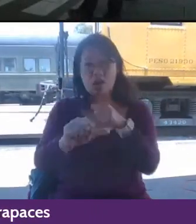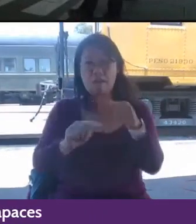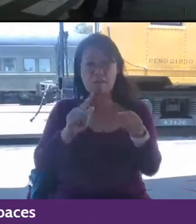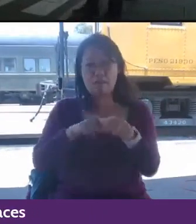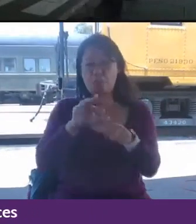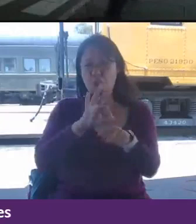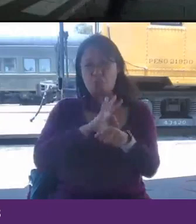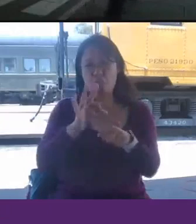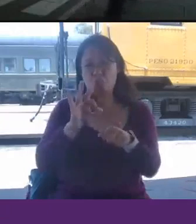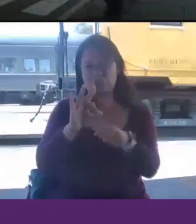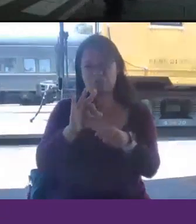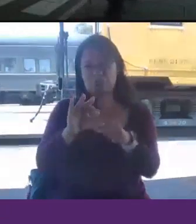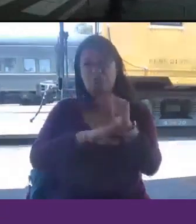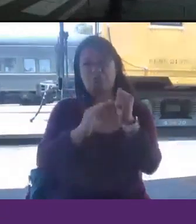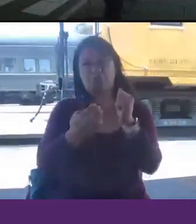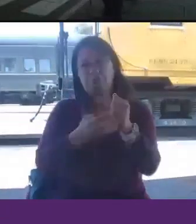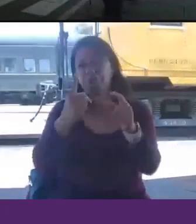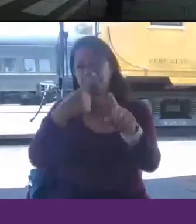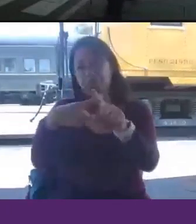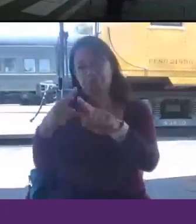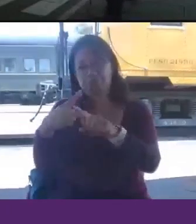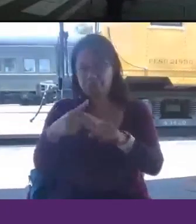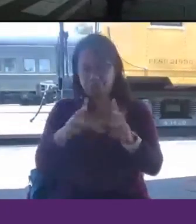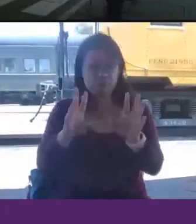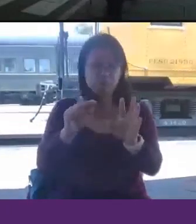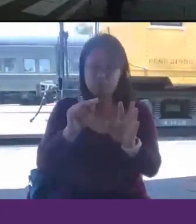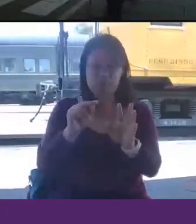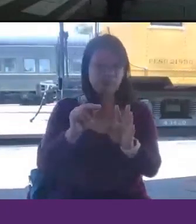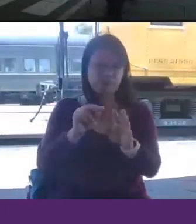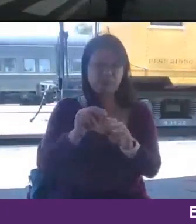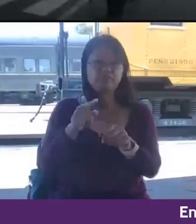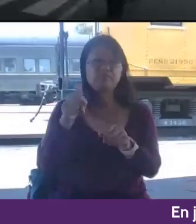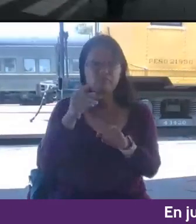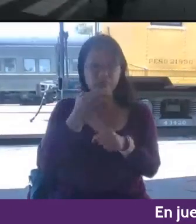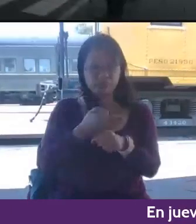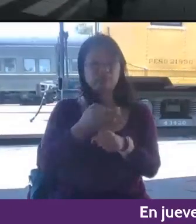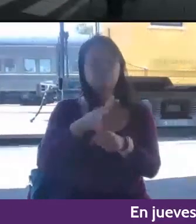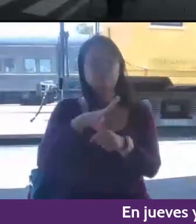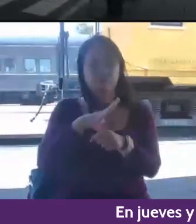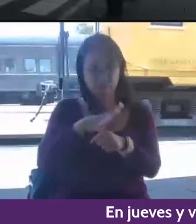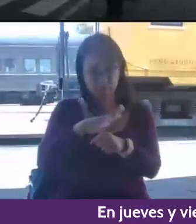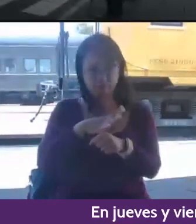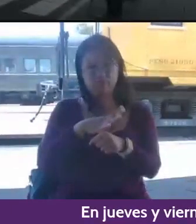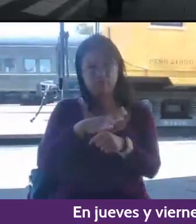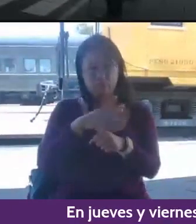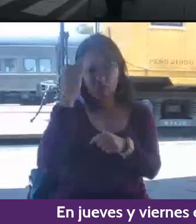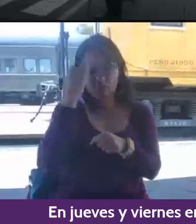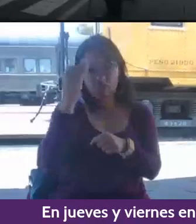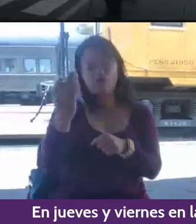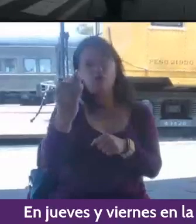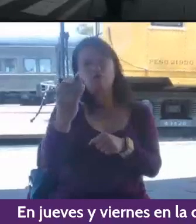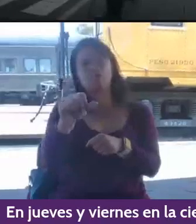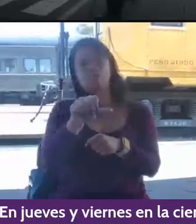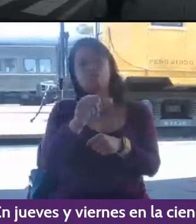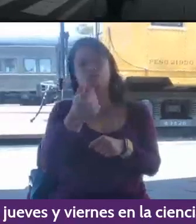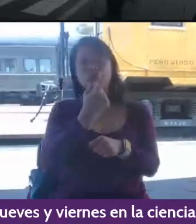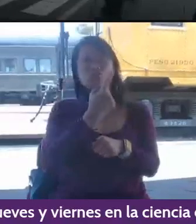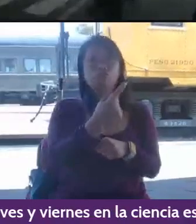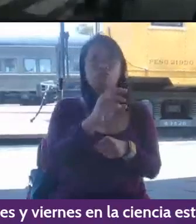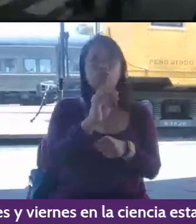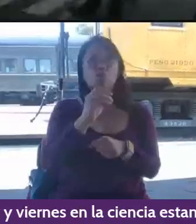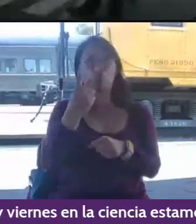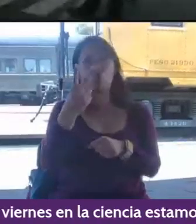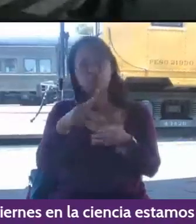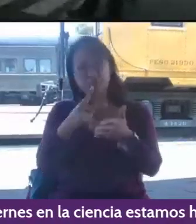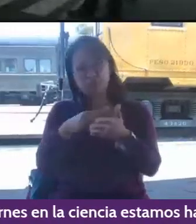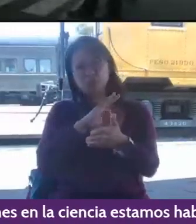pueden reproducirse en cualquier momento, sino tienen su temporada reproductiva. Algunas tienen una, otras tienen dos, y pueden haber